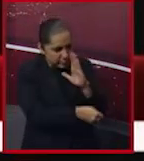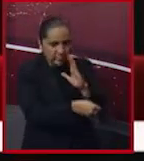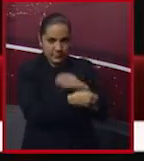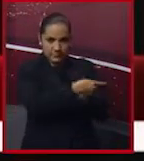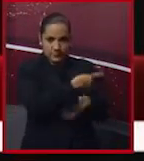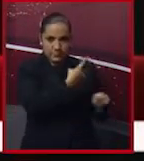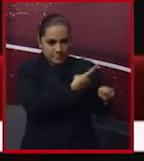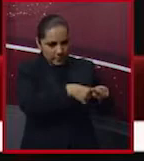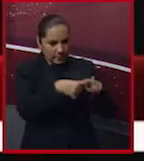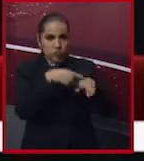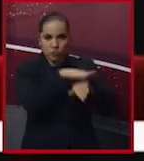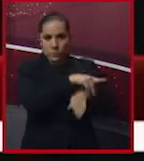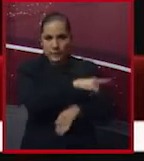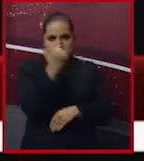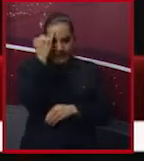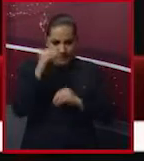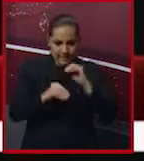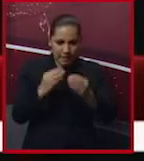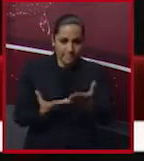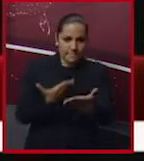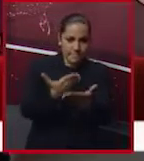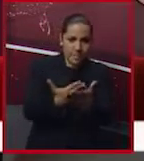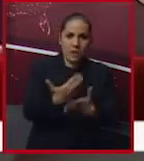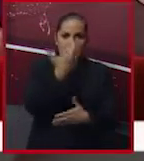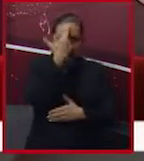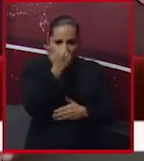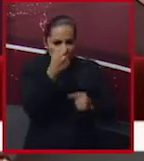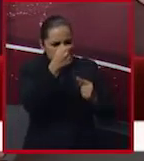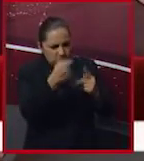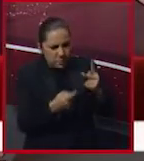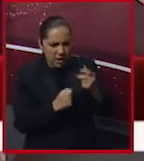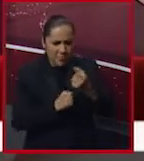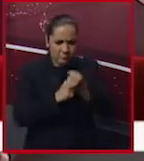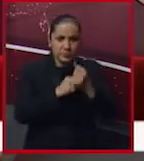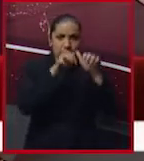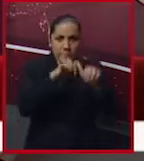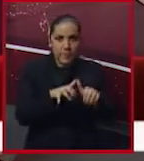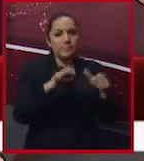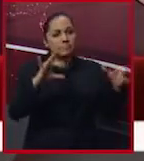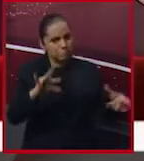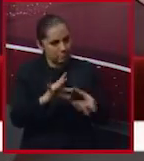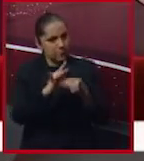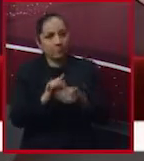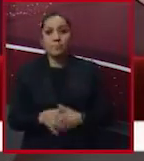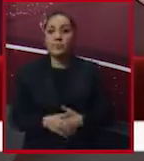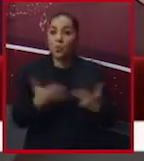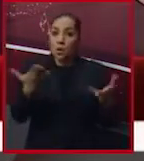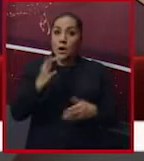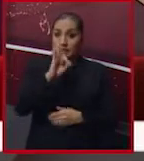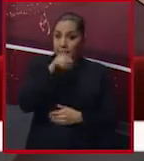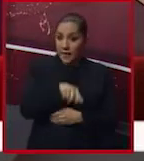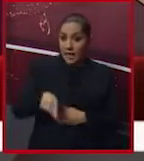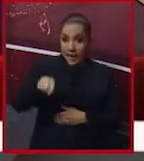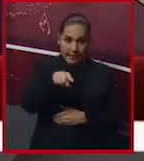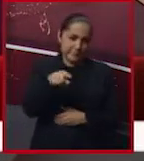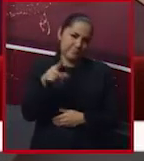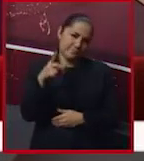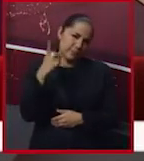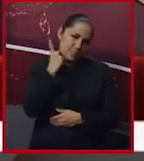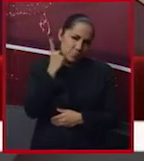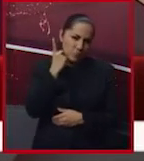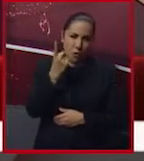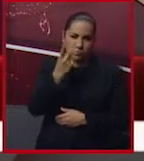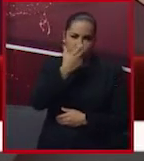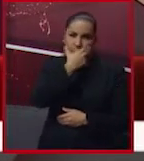las distintas iniciativas que se presentan. Así es, doctor, y precisamente un legislador quiere presentar una iniciativa. Se acerca a